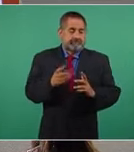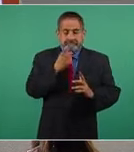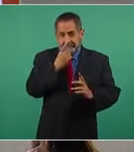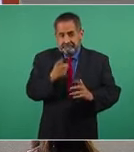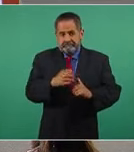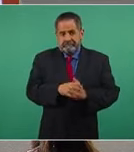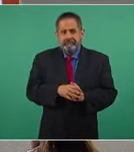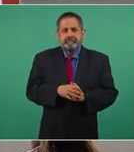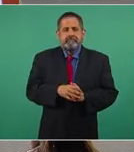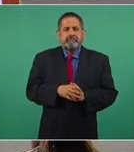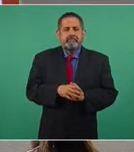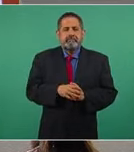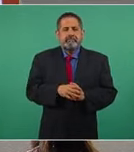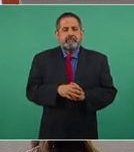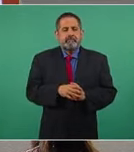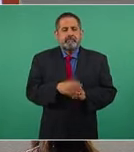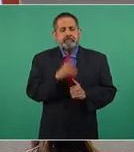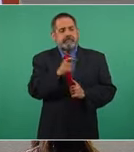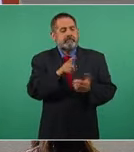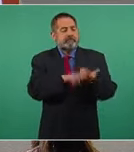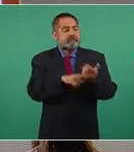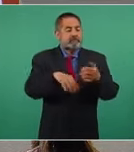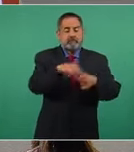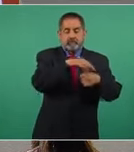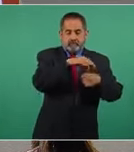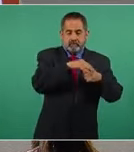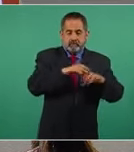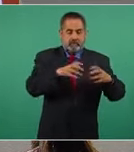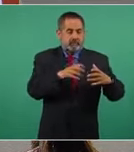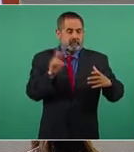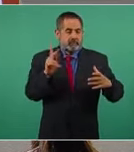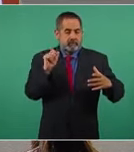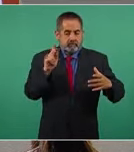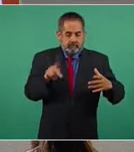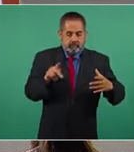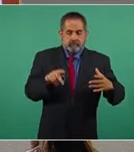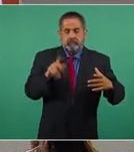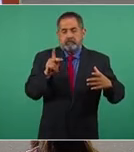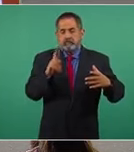Que tiene que ver con los que votaron por el PAN y por el PRI.